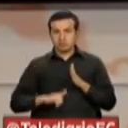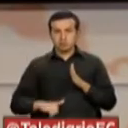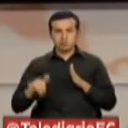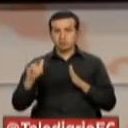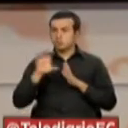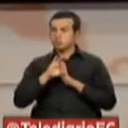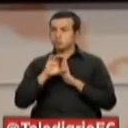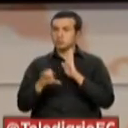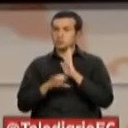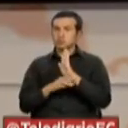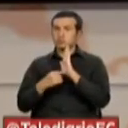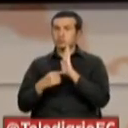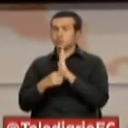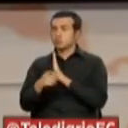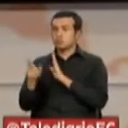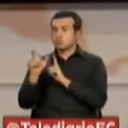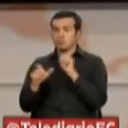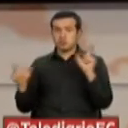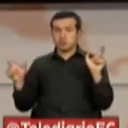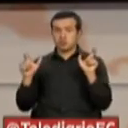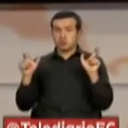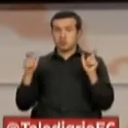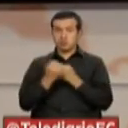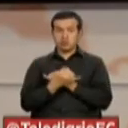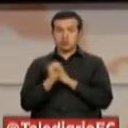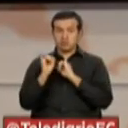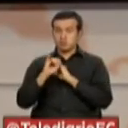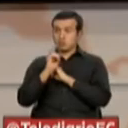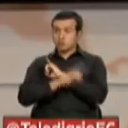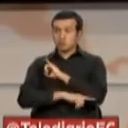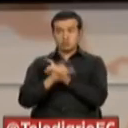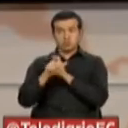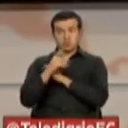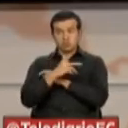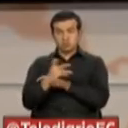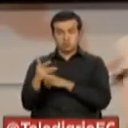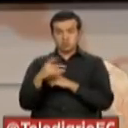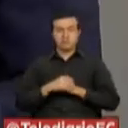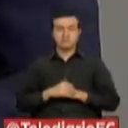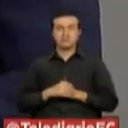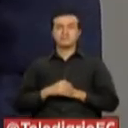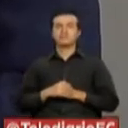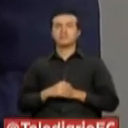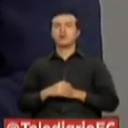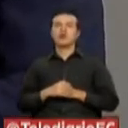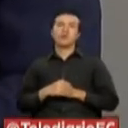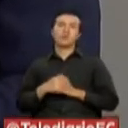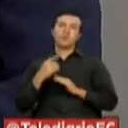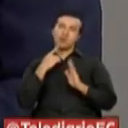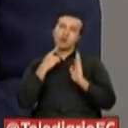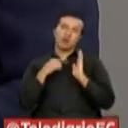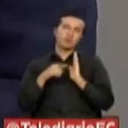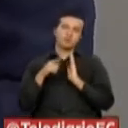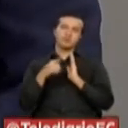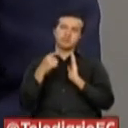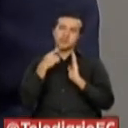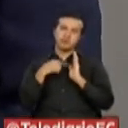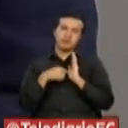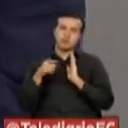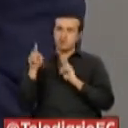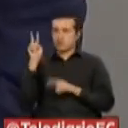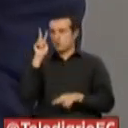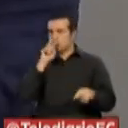Porque la Constitución dice que los que han violado el principio de independencia serán sancionados. Cuando postula la idea de que un mecanismo